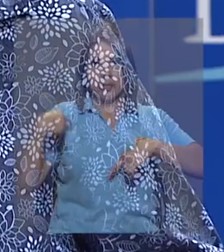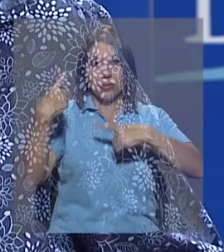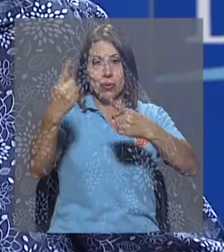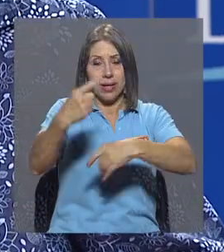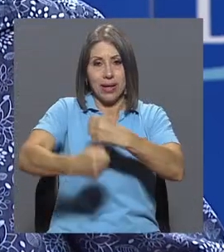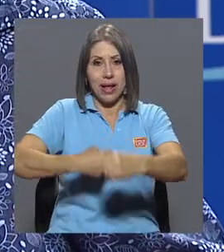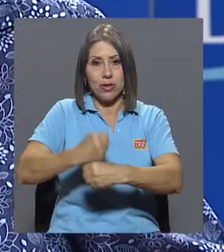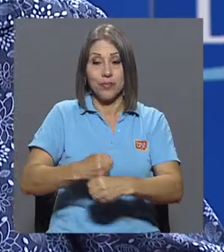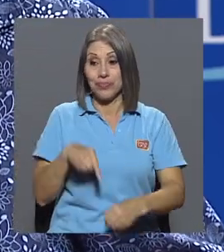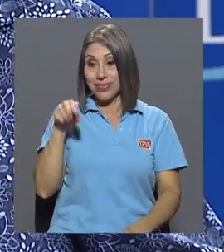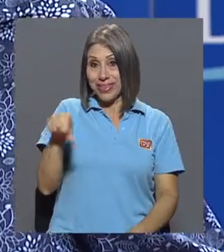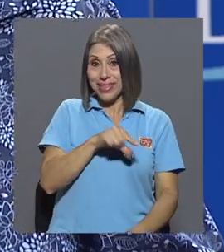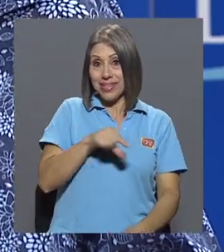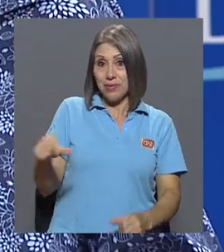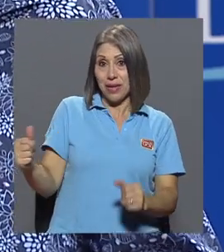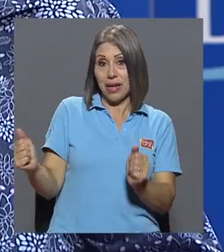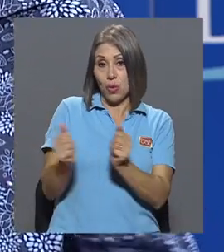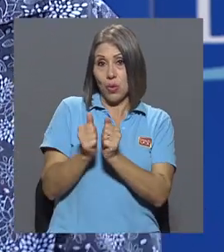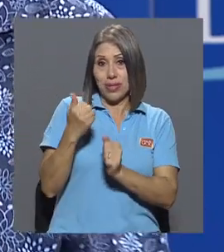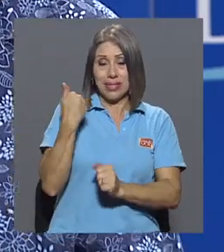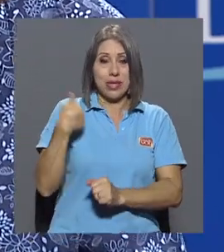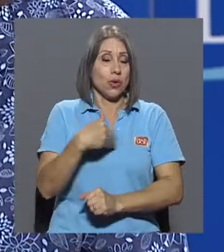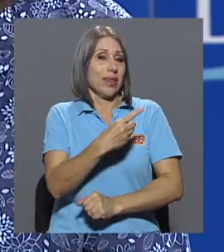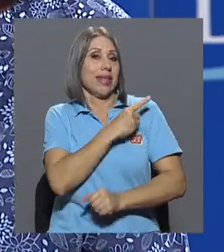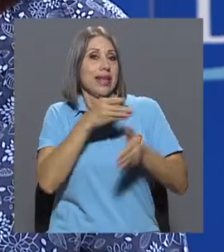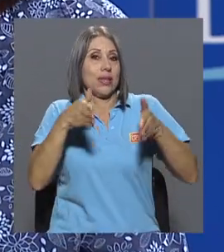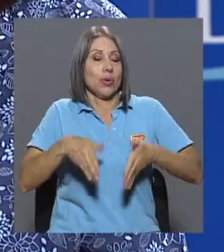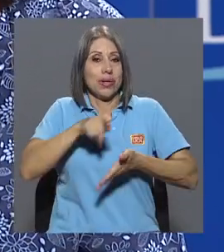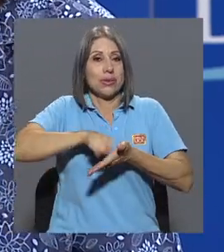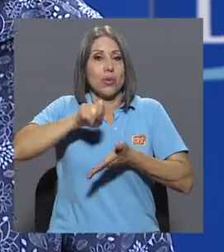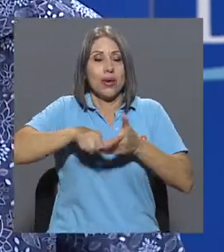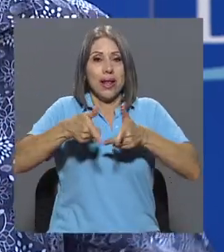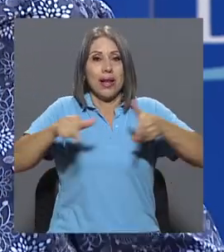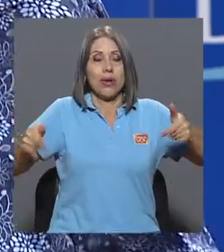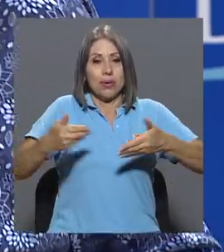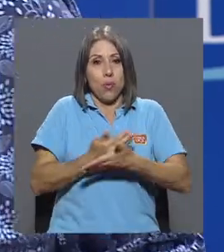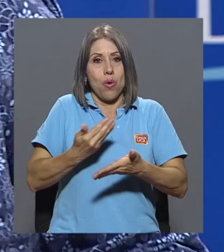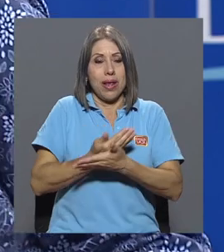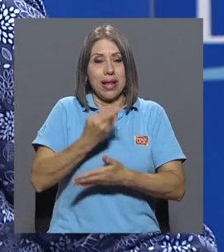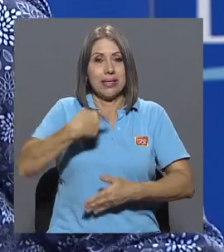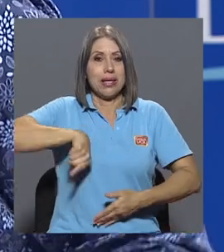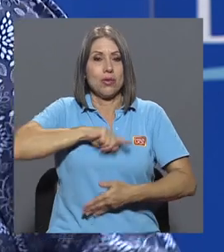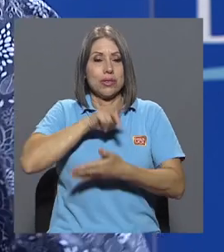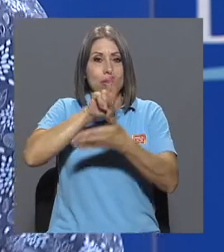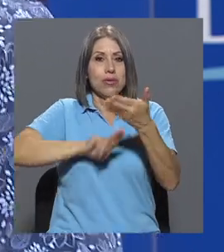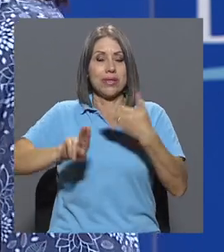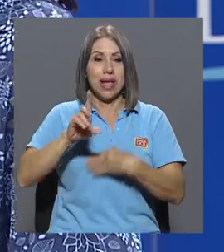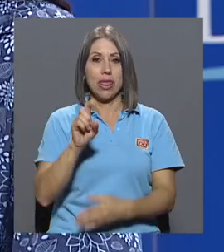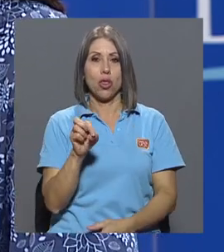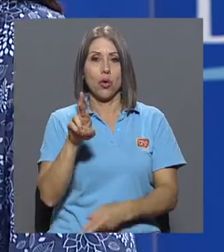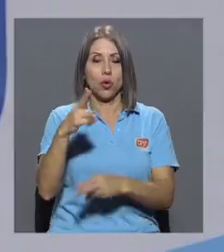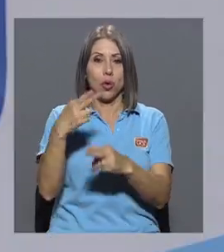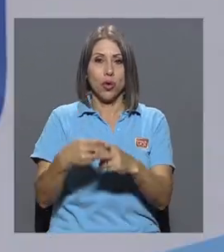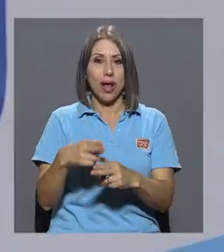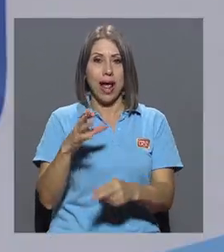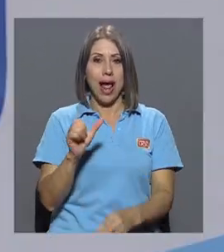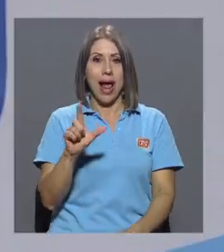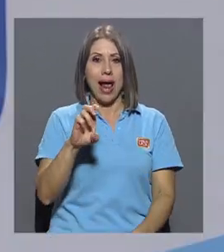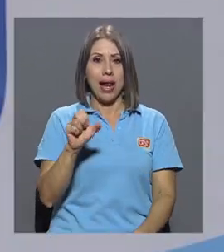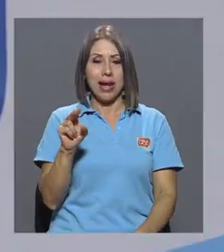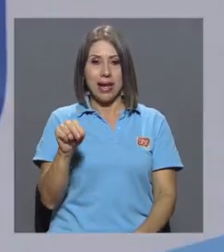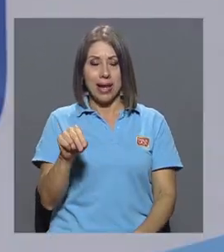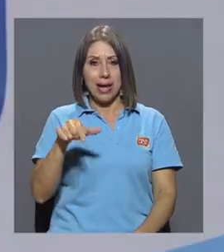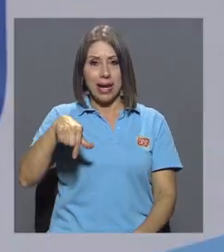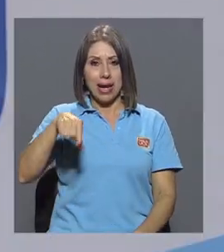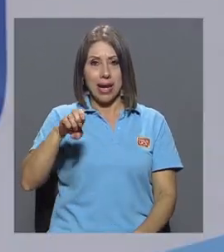esta semana nos acompaña el señor director de la escuela de lenguas modernas de nuestra universidad del doctor don alén quezada pacheco al donald en